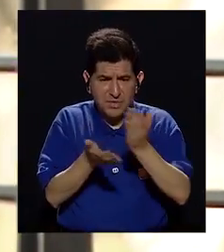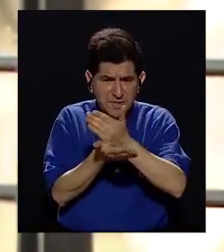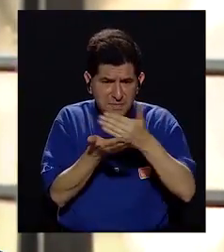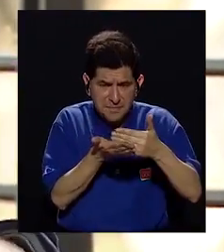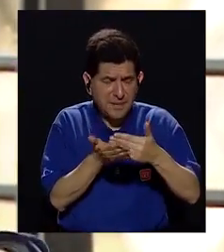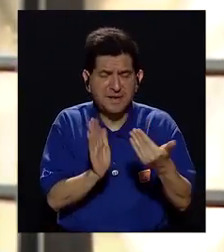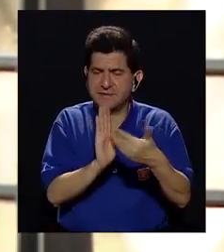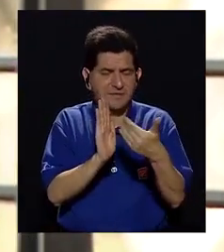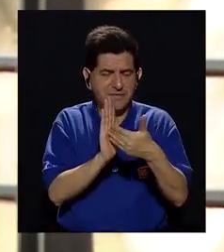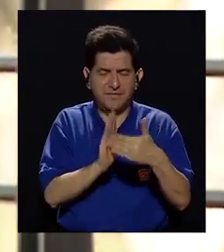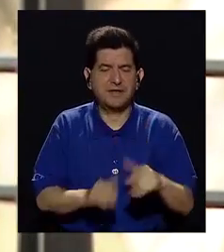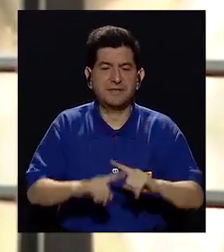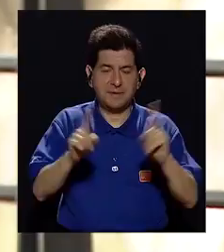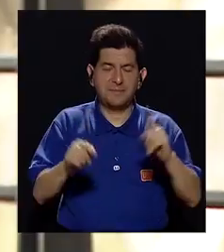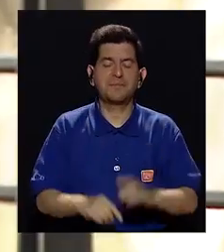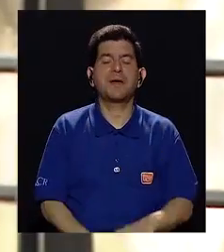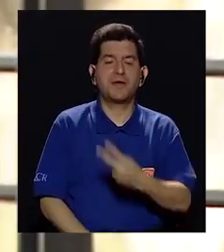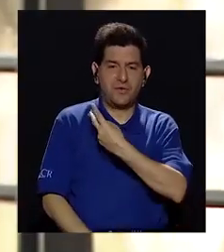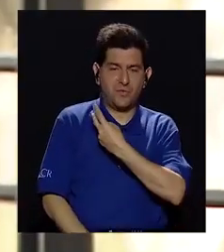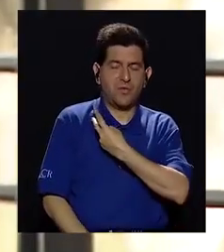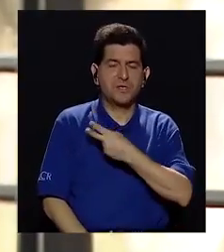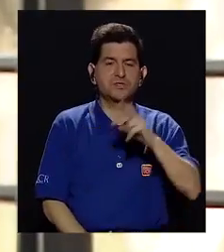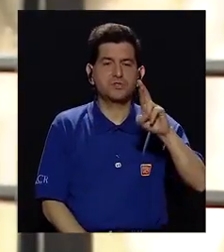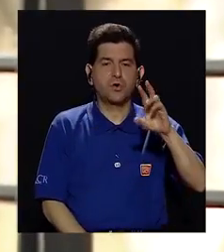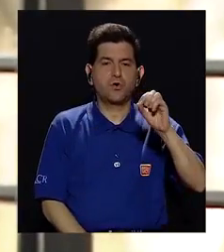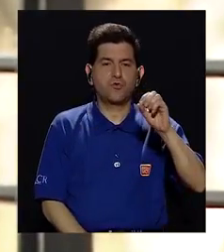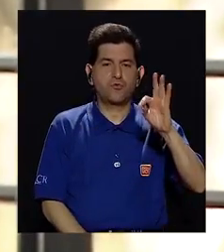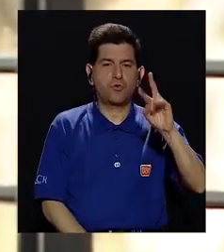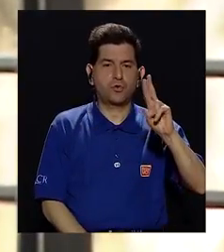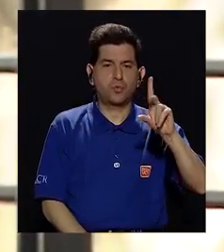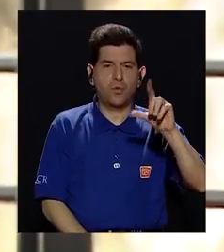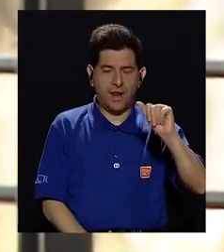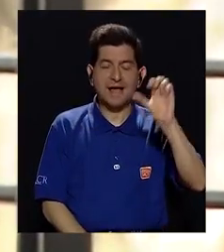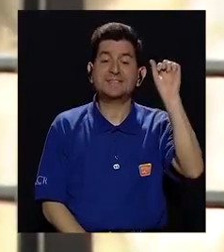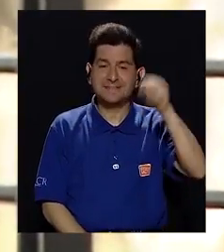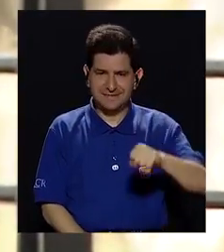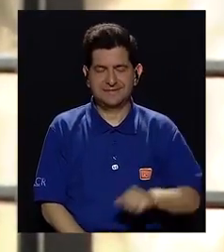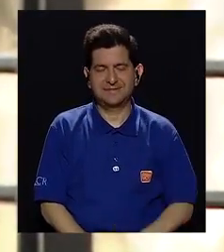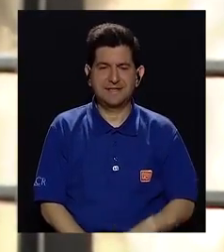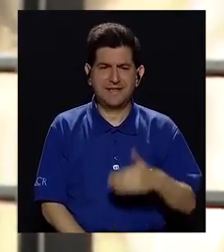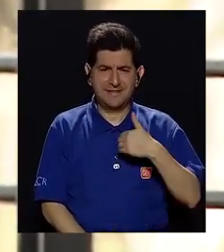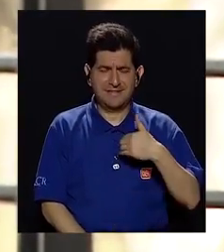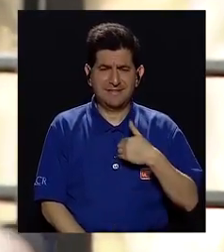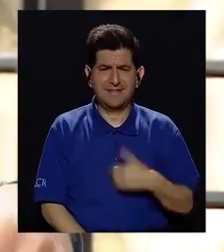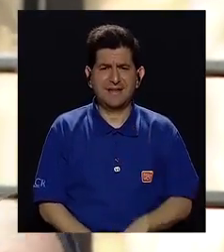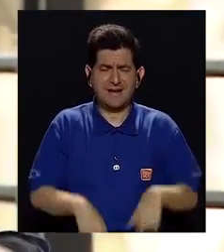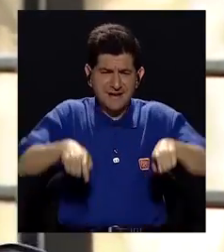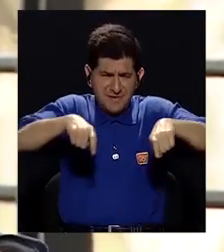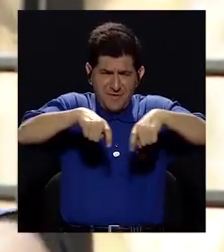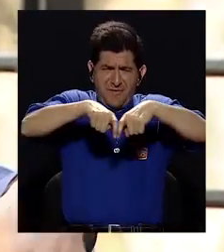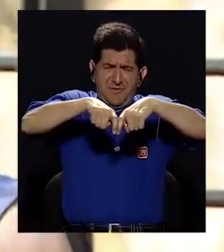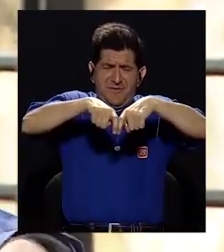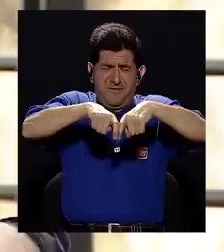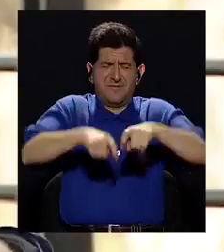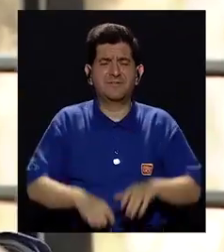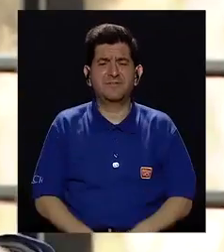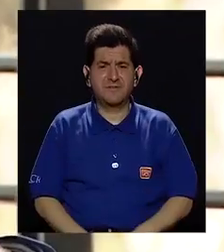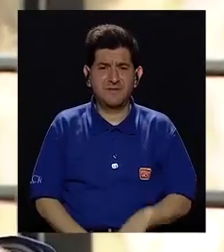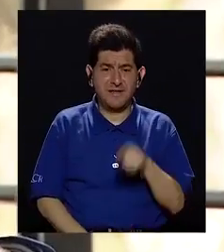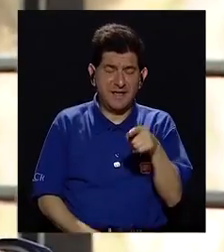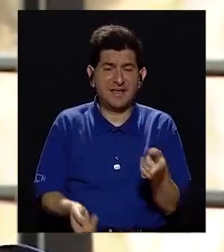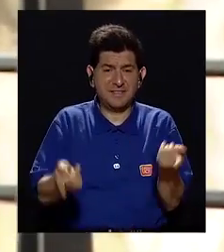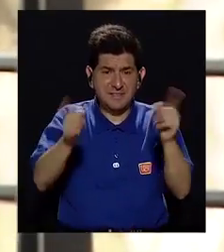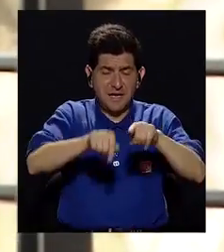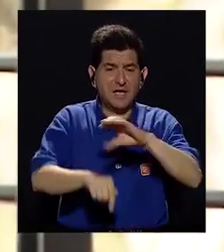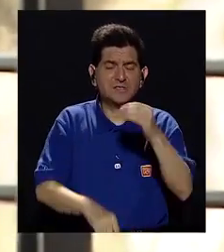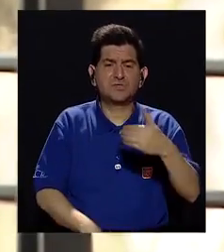tibia, sino que más afecta el hueso de la rótula. Eso que hablamos, esos dos factores, tanto el de tener la rodilla muy doblada, produce una carga muy grande la rótula contra